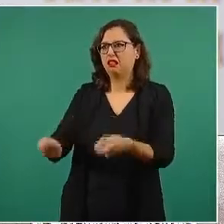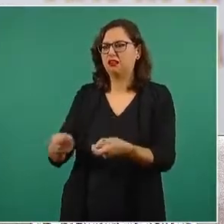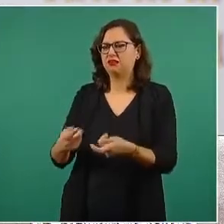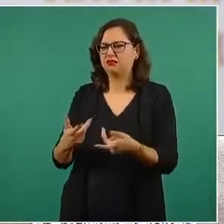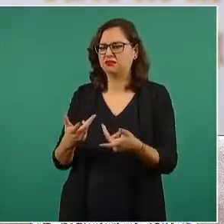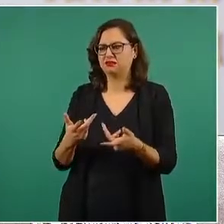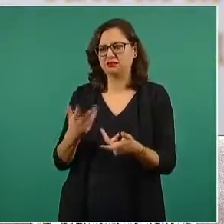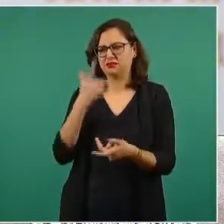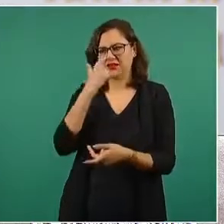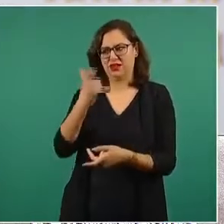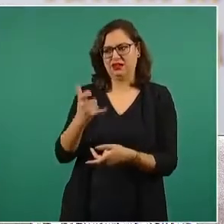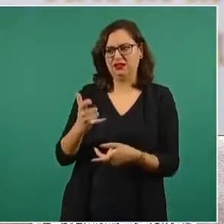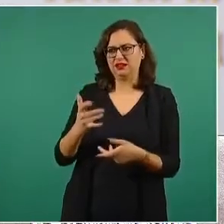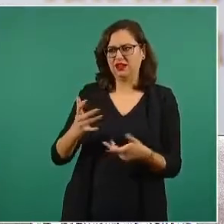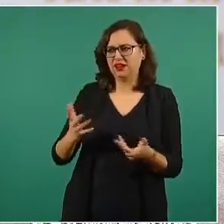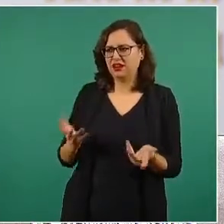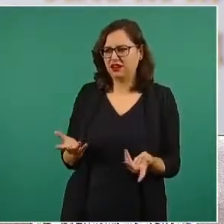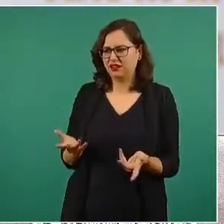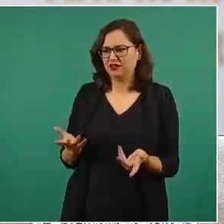cuando